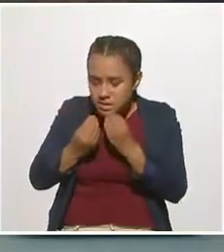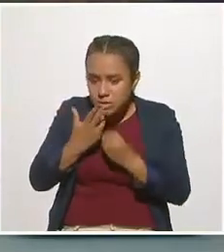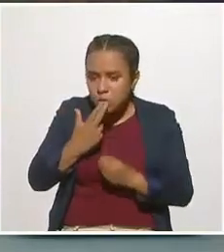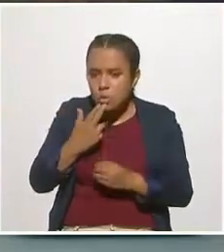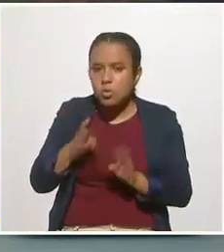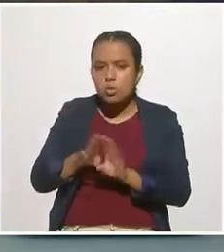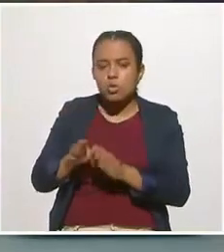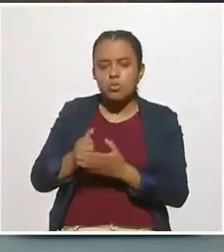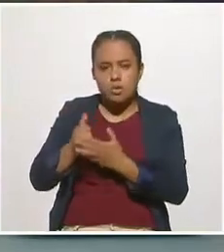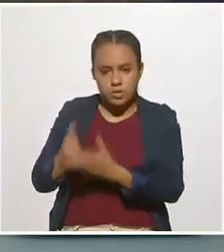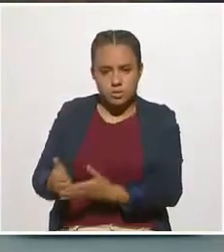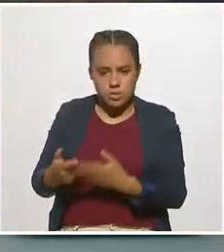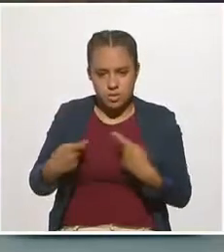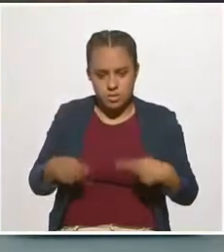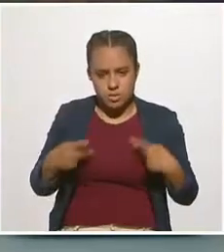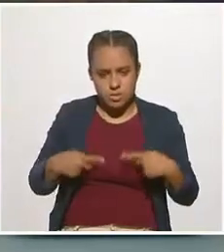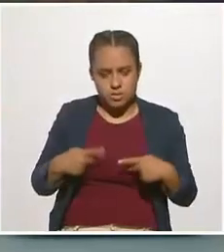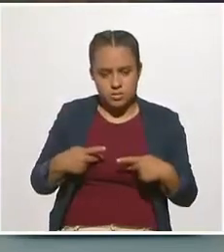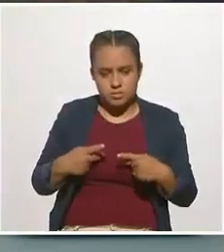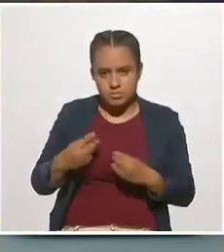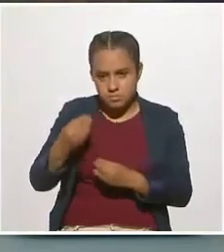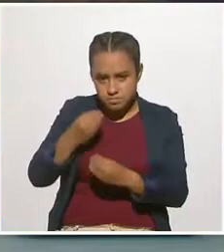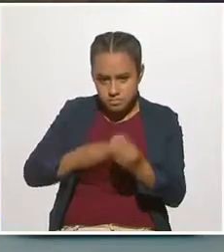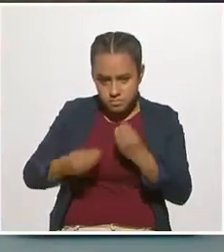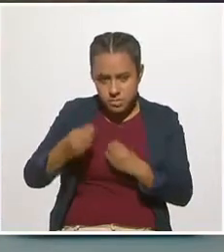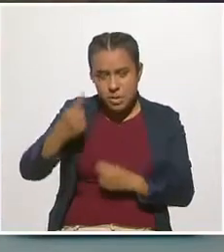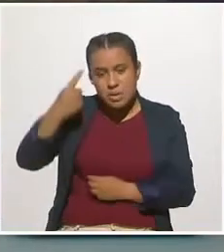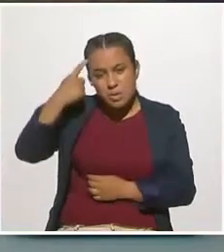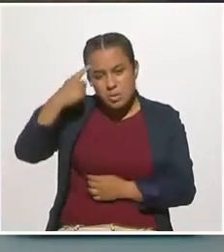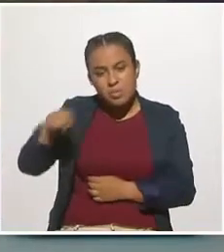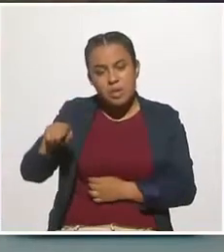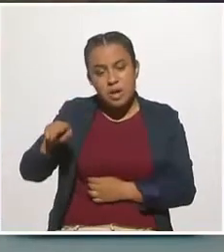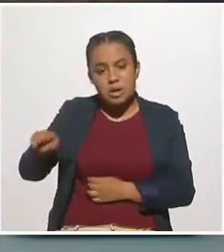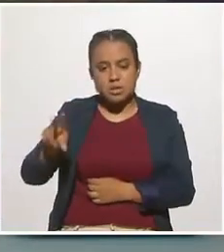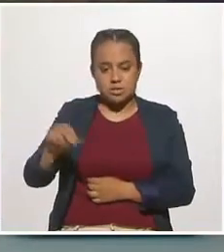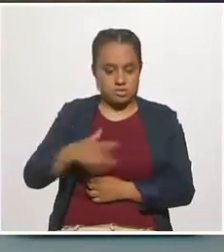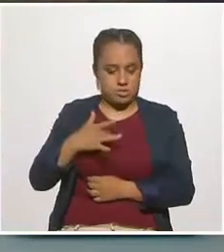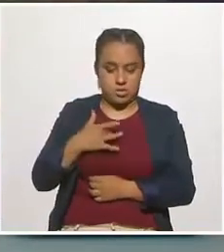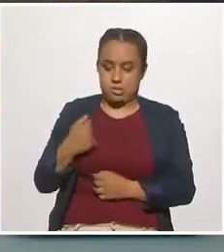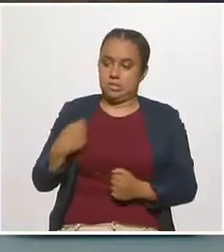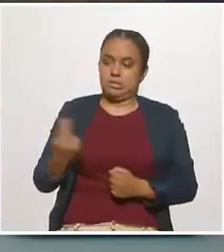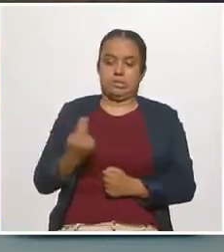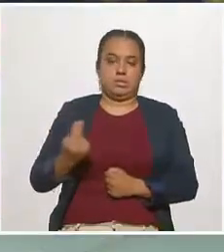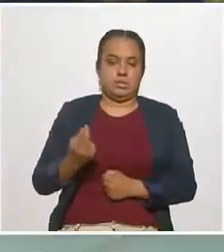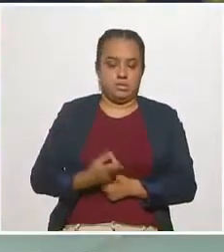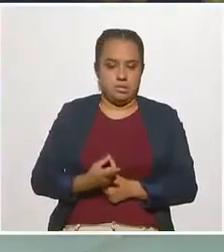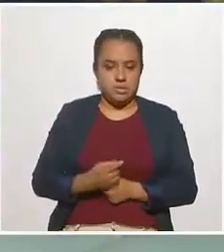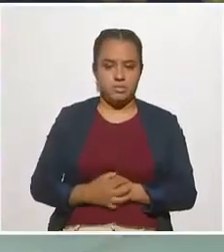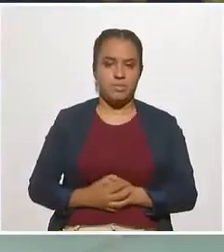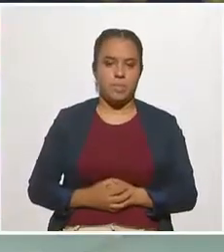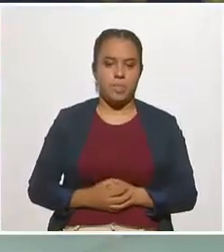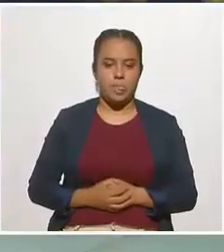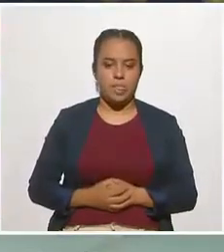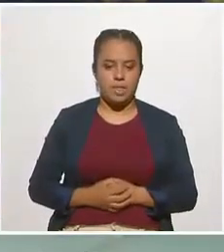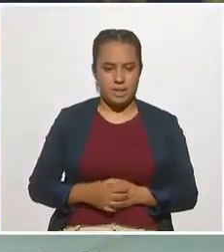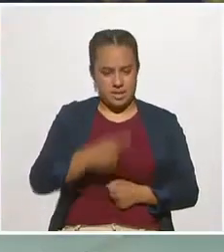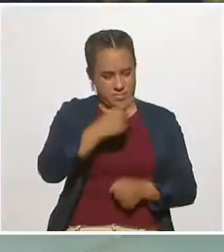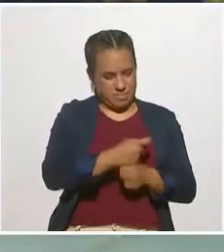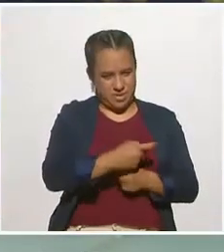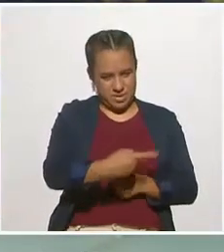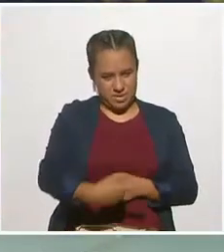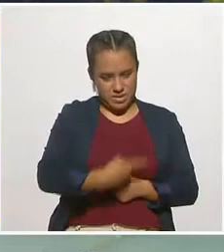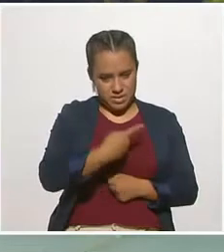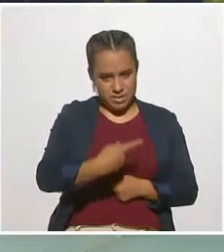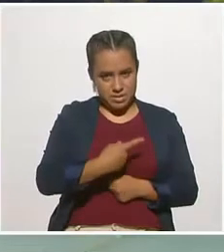en cuestión de alimentación para que no sientan esa necesidad? La primera pregunta,